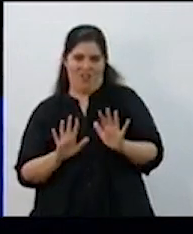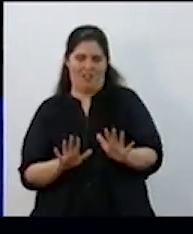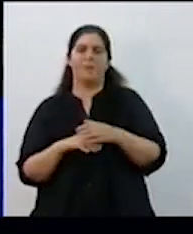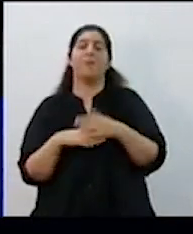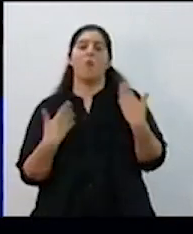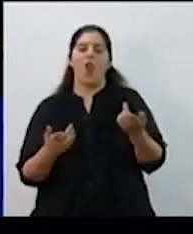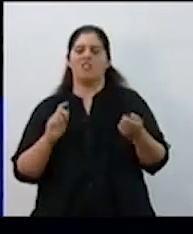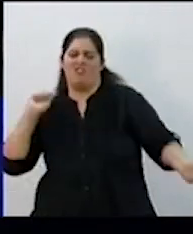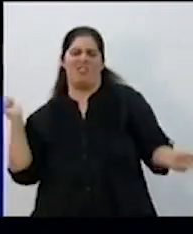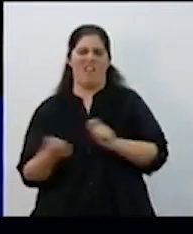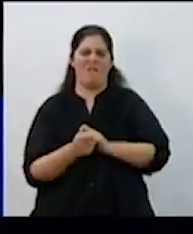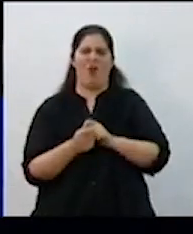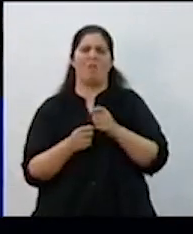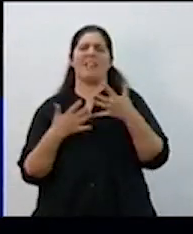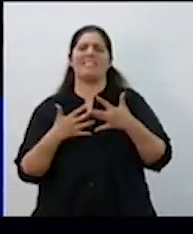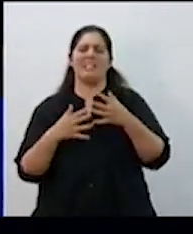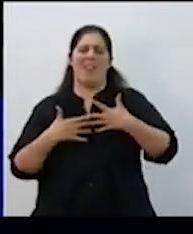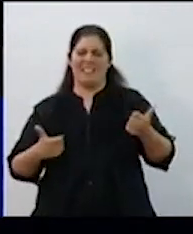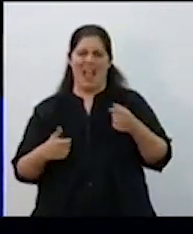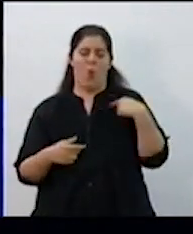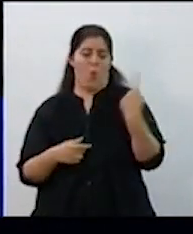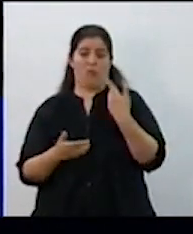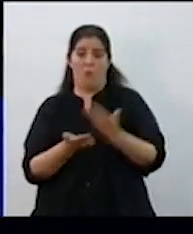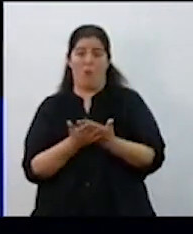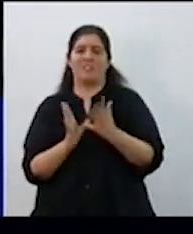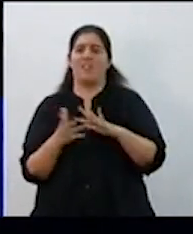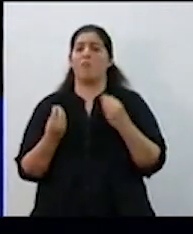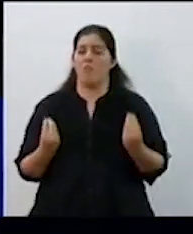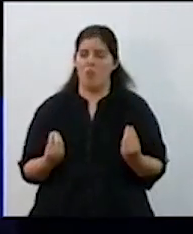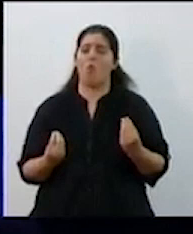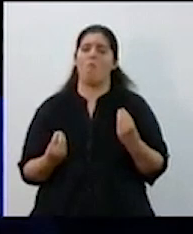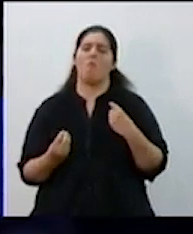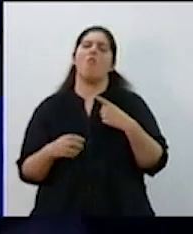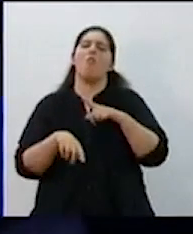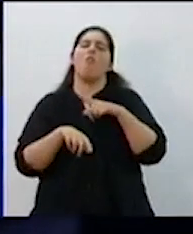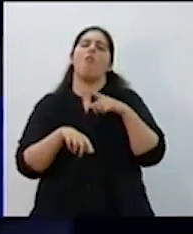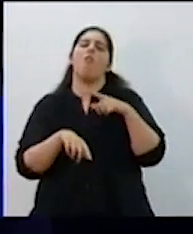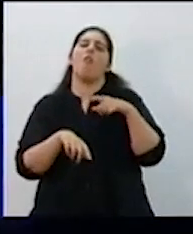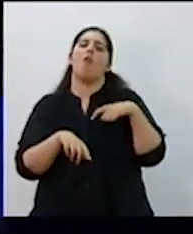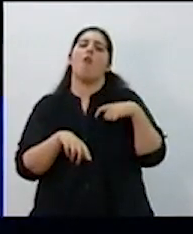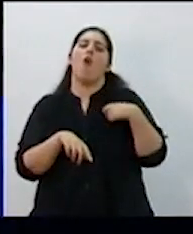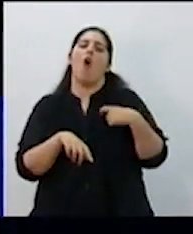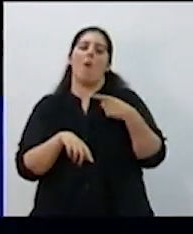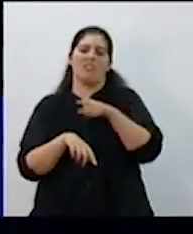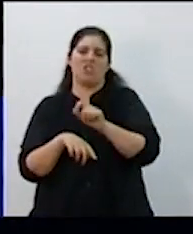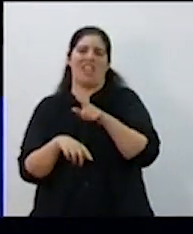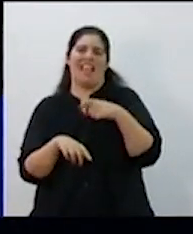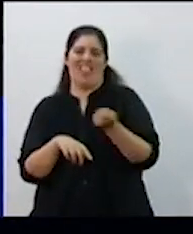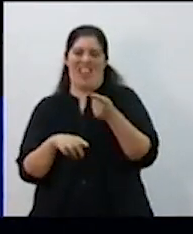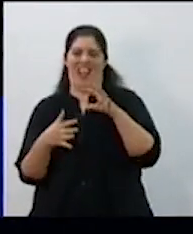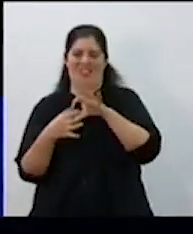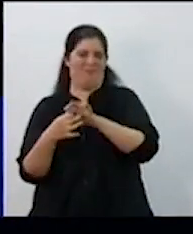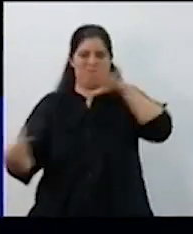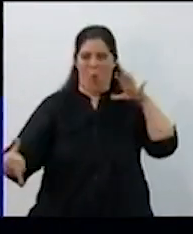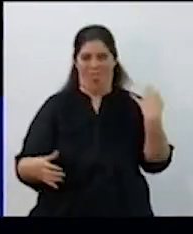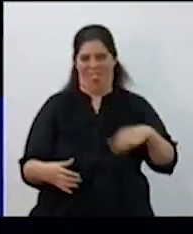reforma crítica en el sistema de salud que nosotros proponemos es quitarle las obras sociales a los sindicatos la medicina para